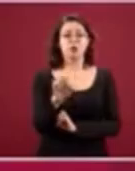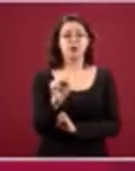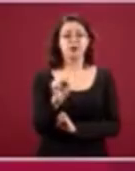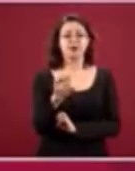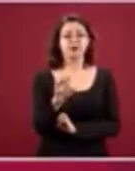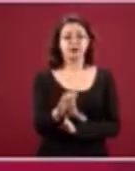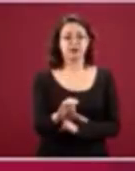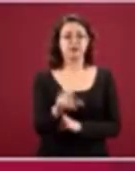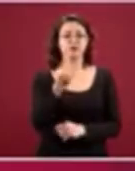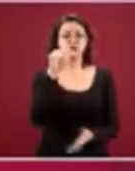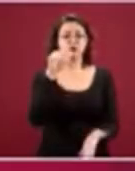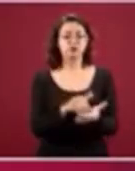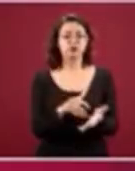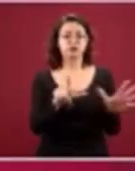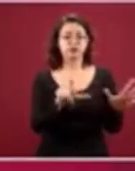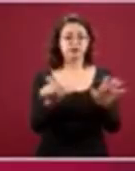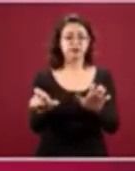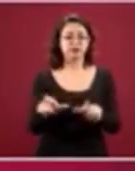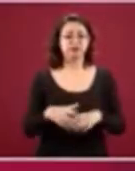2.700